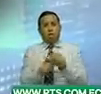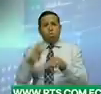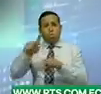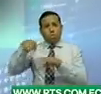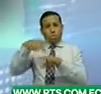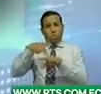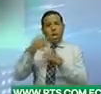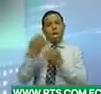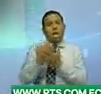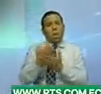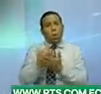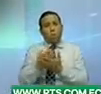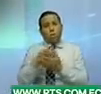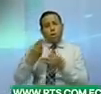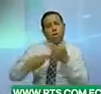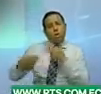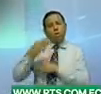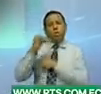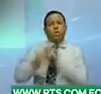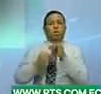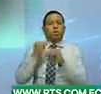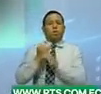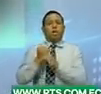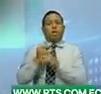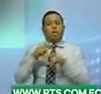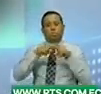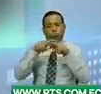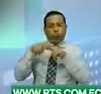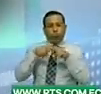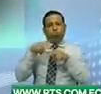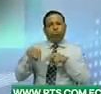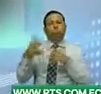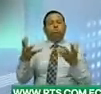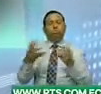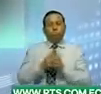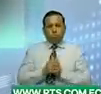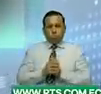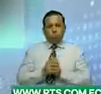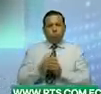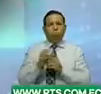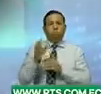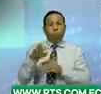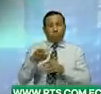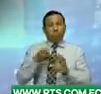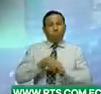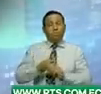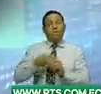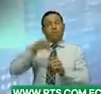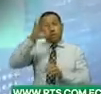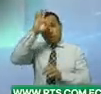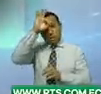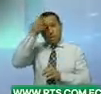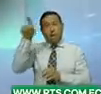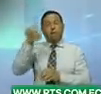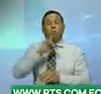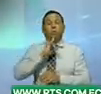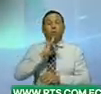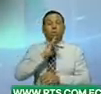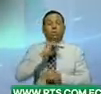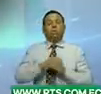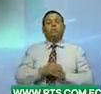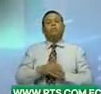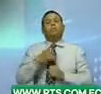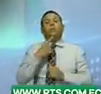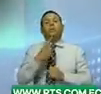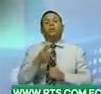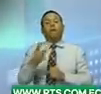Negocios Internacionales, analista financiera en el Wall Street, funcionaria de Seguridad Social en Estados Unidos, asambleísta por los